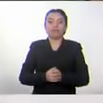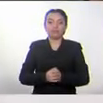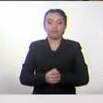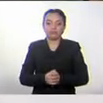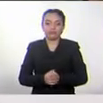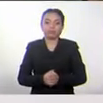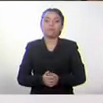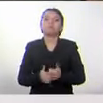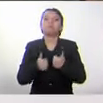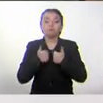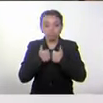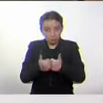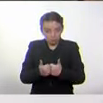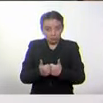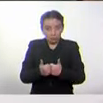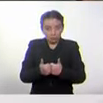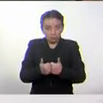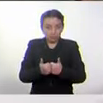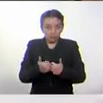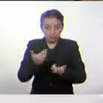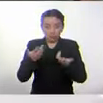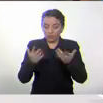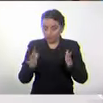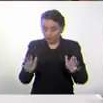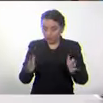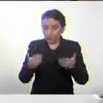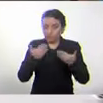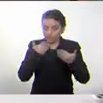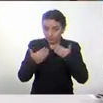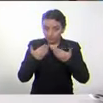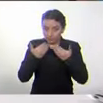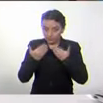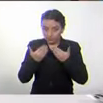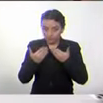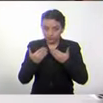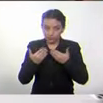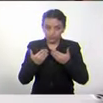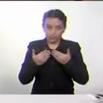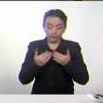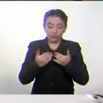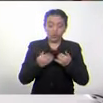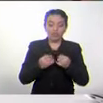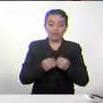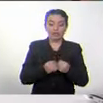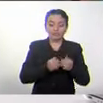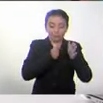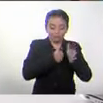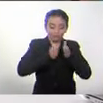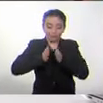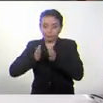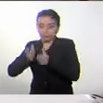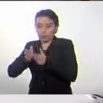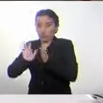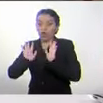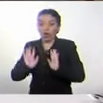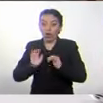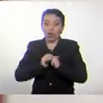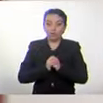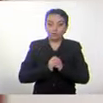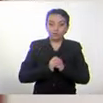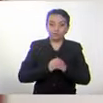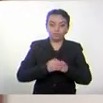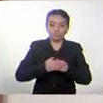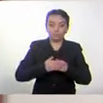Muy bien, ya hemos armado 2 circuitos, uno en serie y uno en paralelo. Analicemos lo que ha